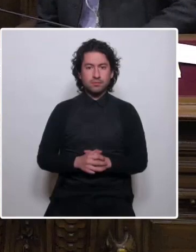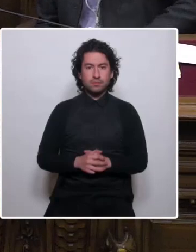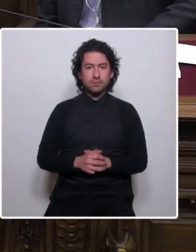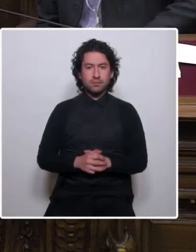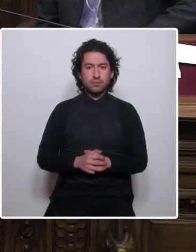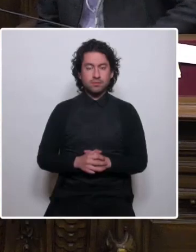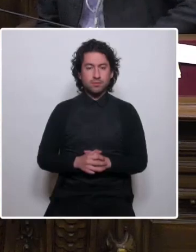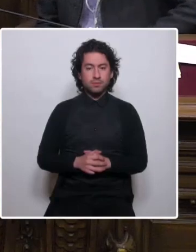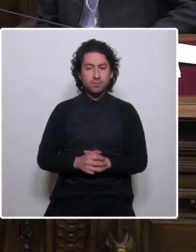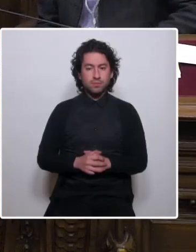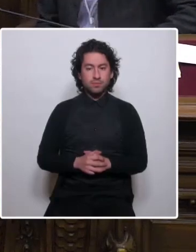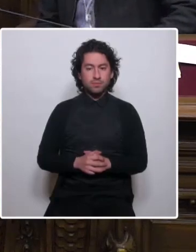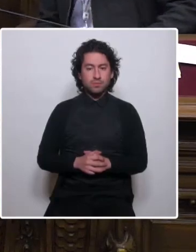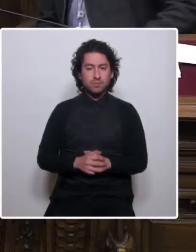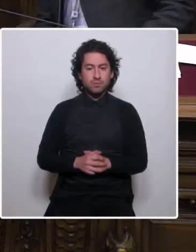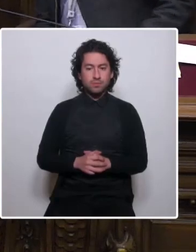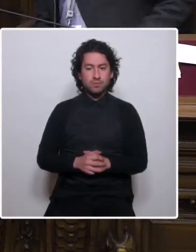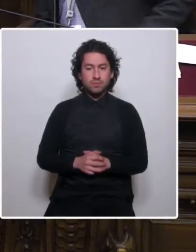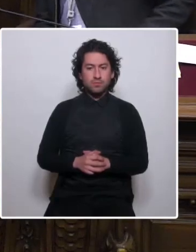Perdón, ¿está pidiendo la palabra, señor Valenzuela?